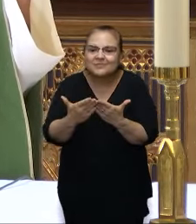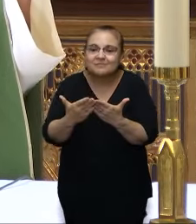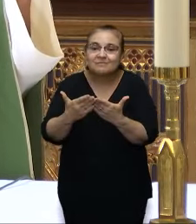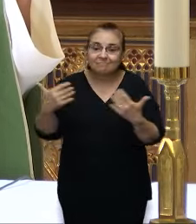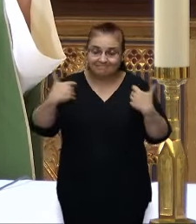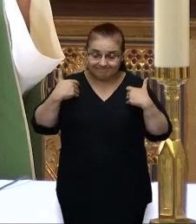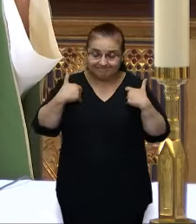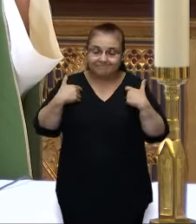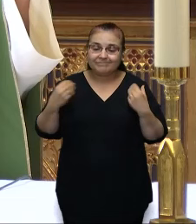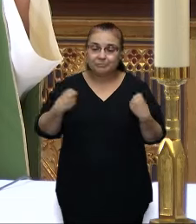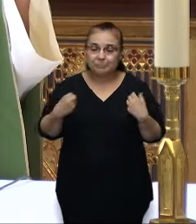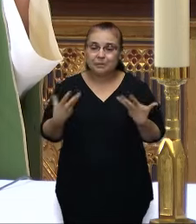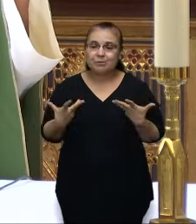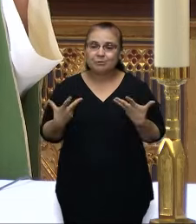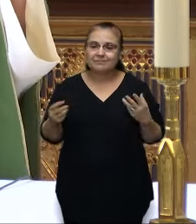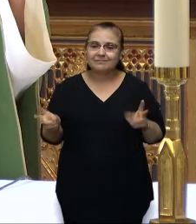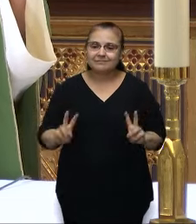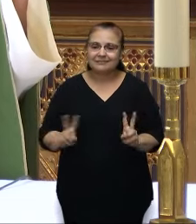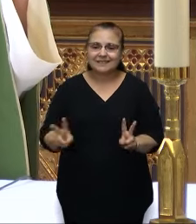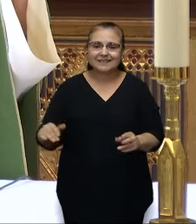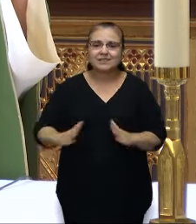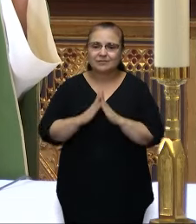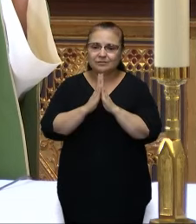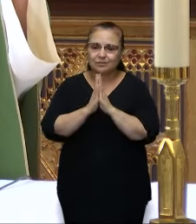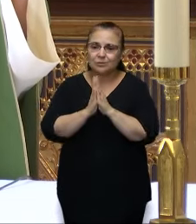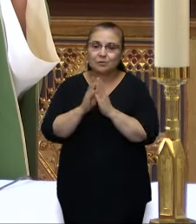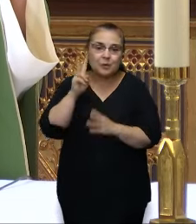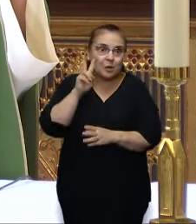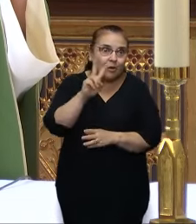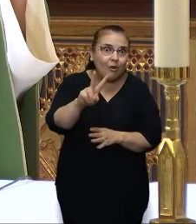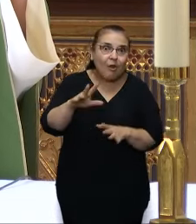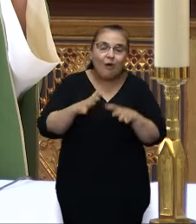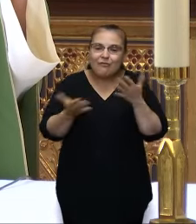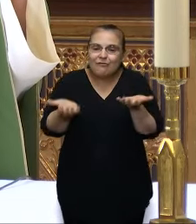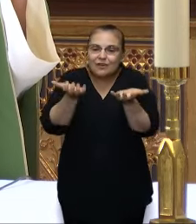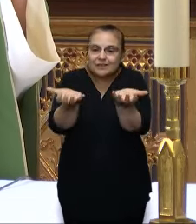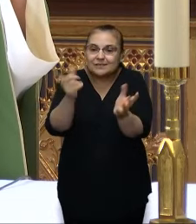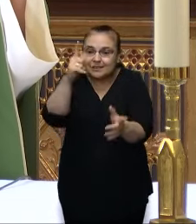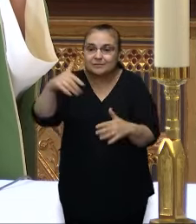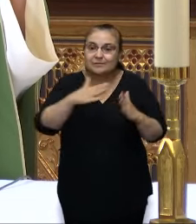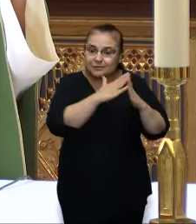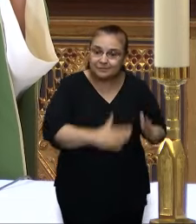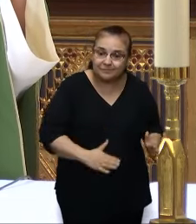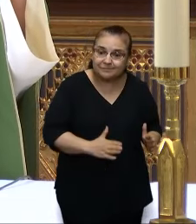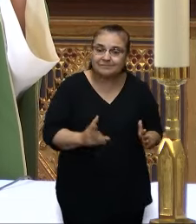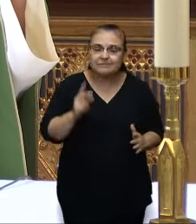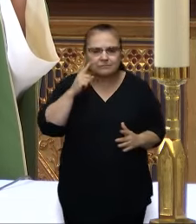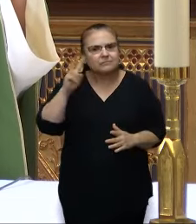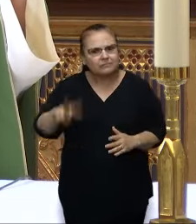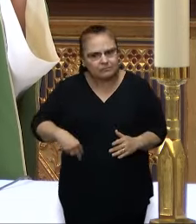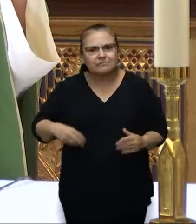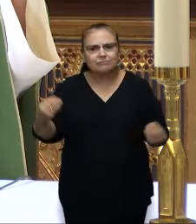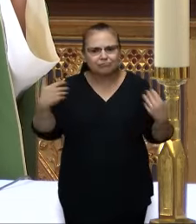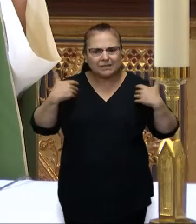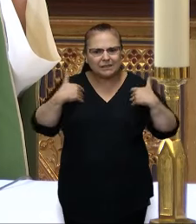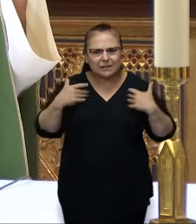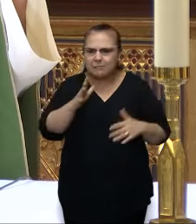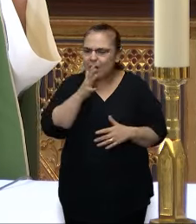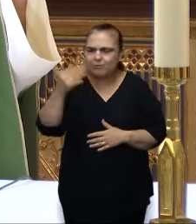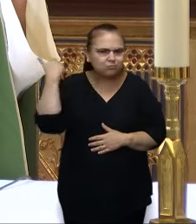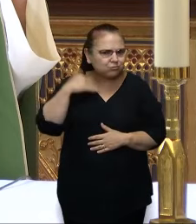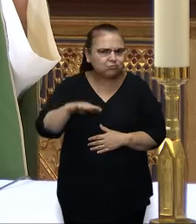sacrificio vivo y santo dirige tu mirada sobre la ofrenda de tu iglesia y reconoce en ella la víctima por cuya